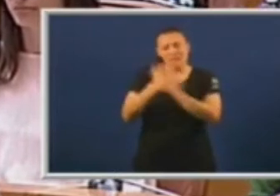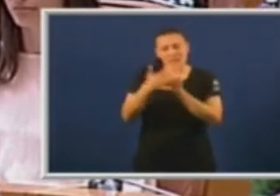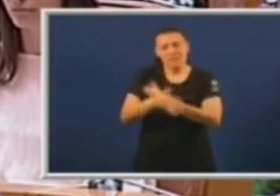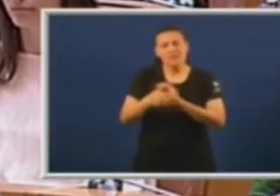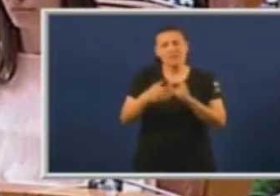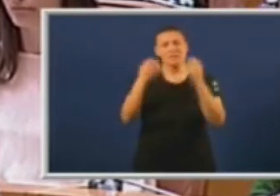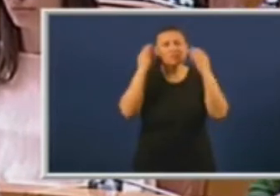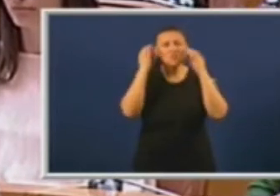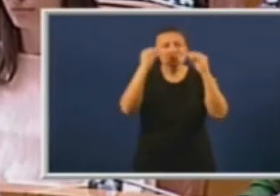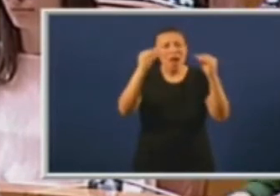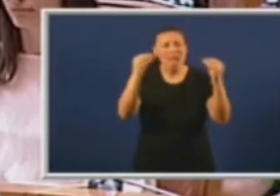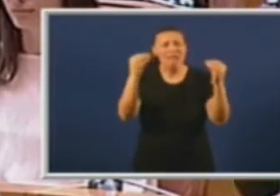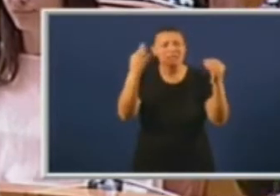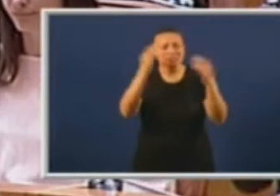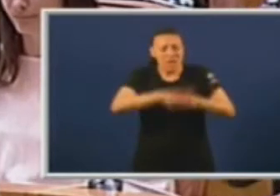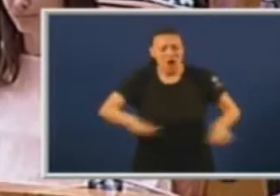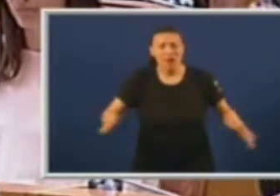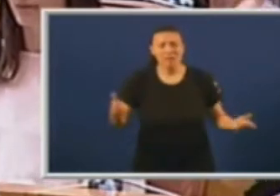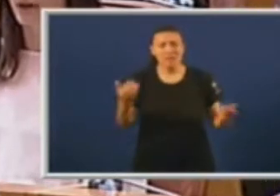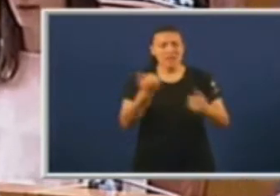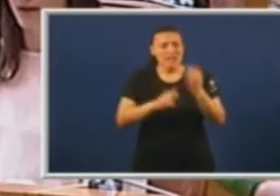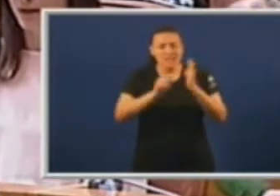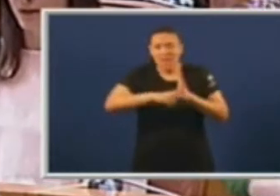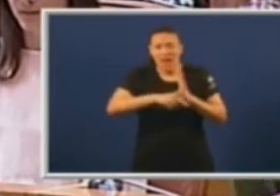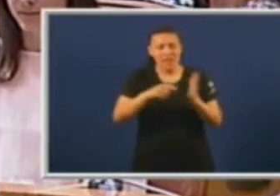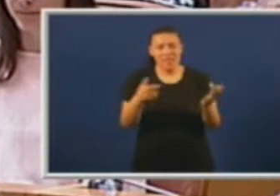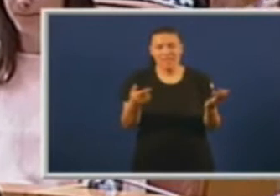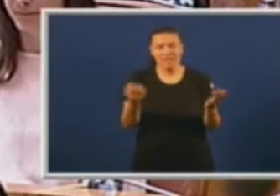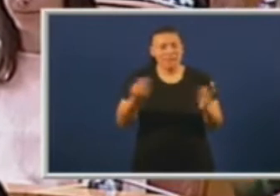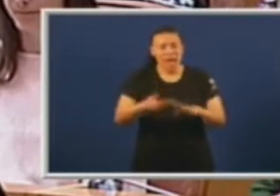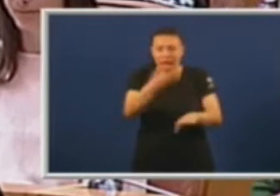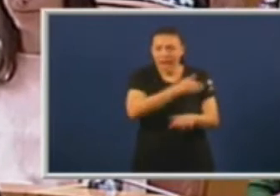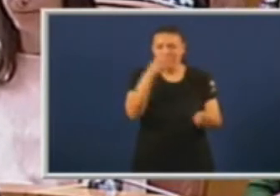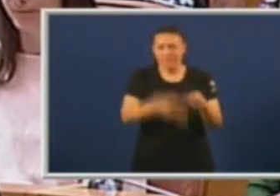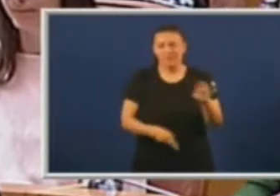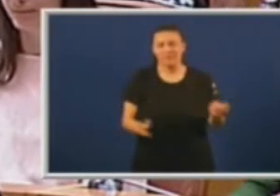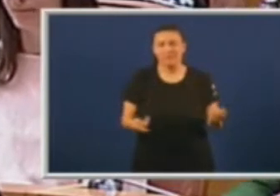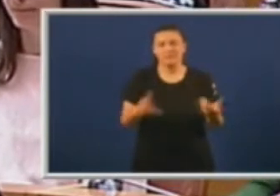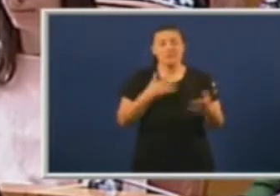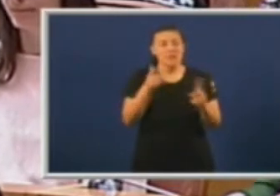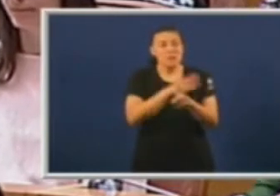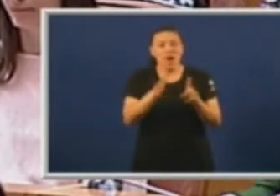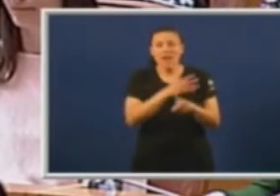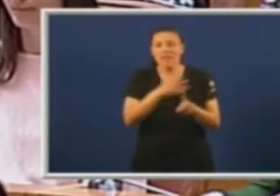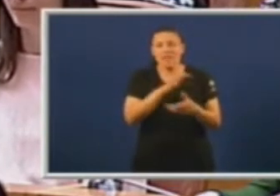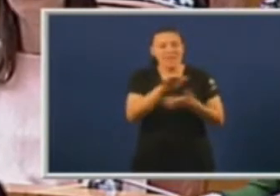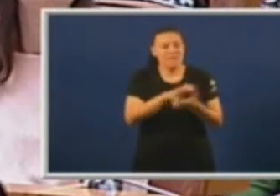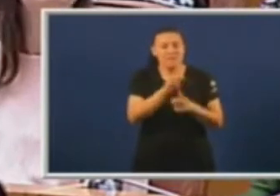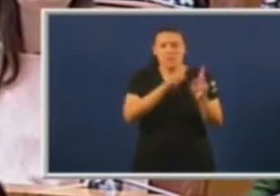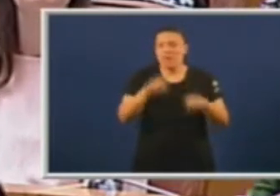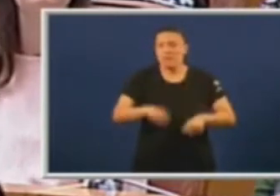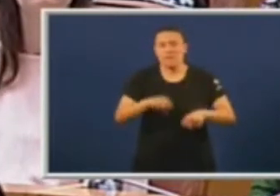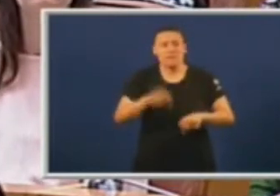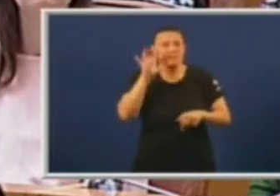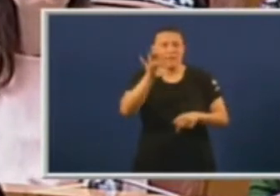para as que xa todo chega tarde, señor Feijóo. A violencia é, polo tanto, un grave problema do noso país,